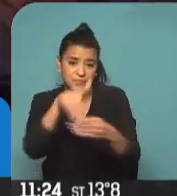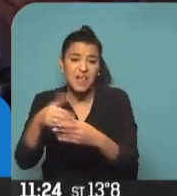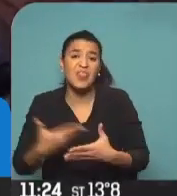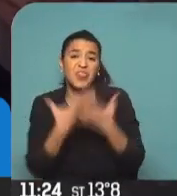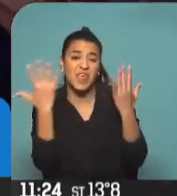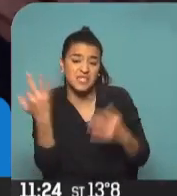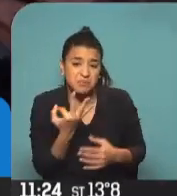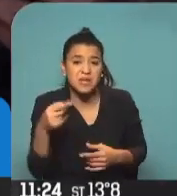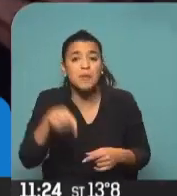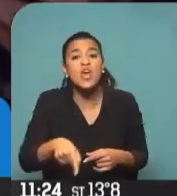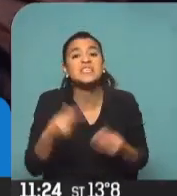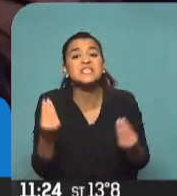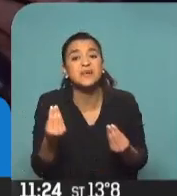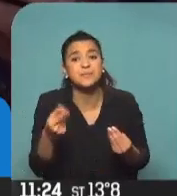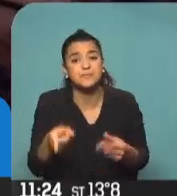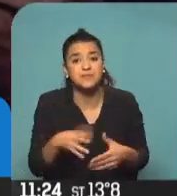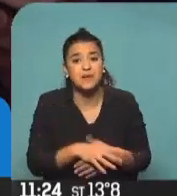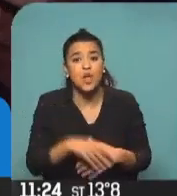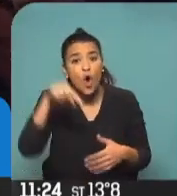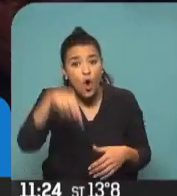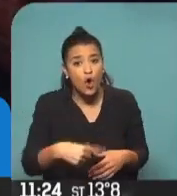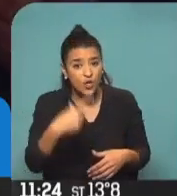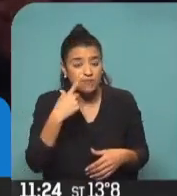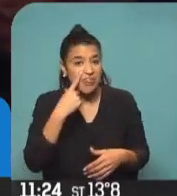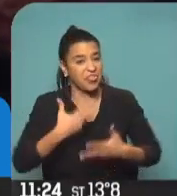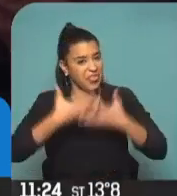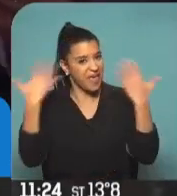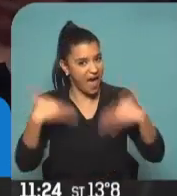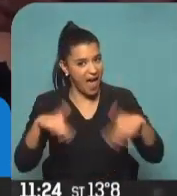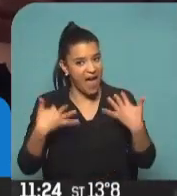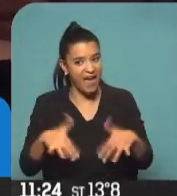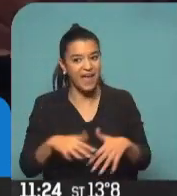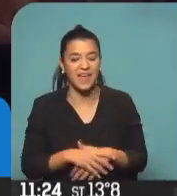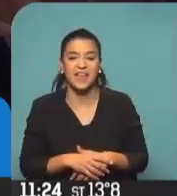pero esta en particular, distinta a todas. Hoy es un gran día, hoy es